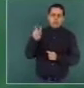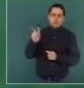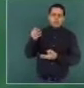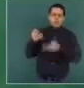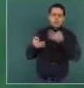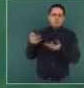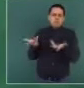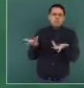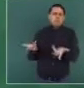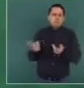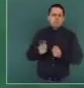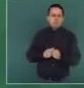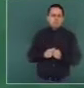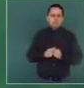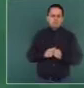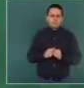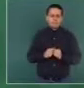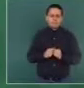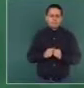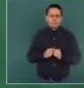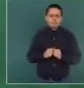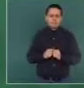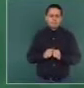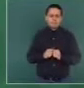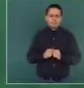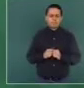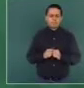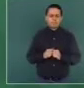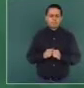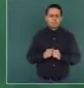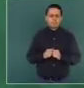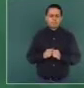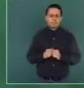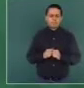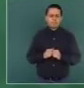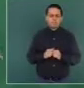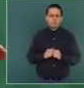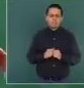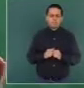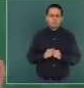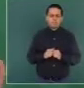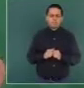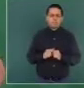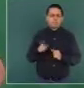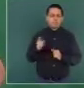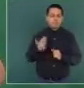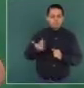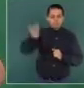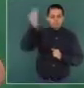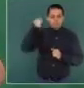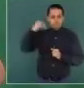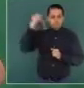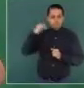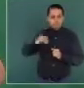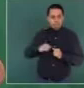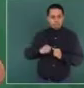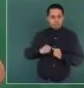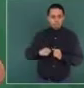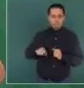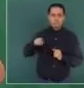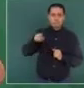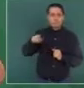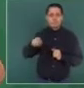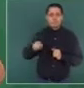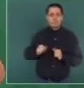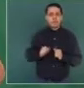haberse puesto al